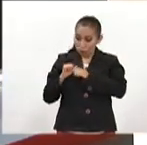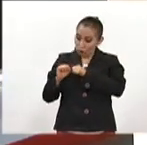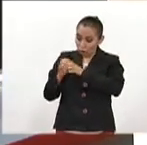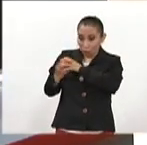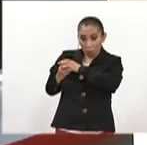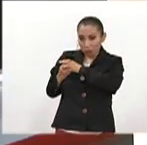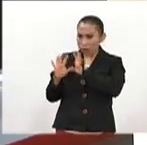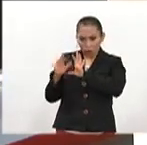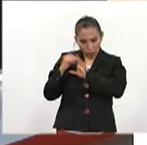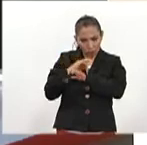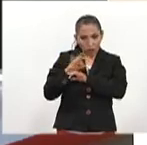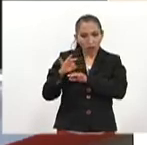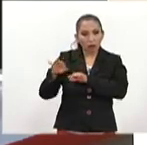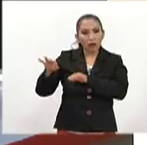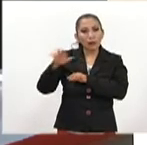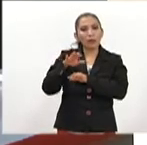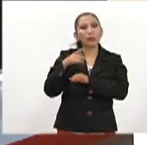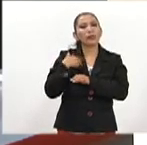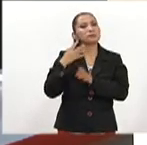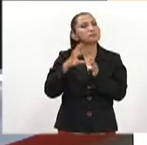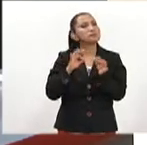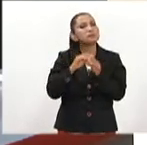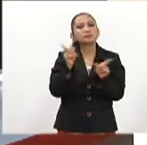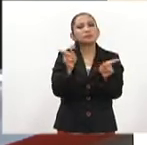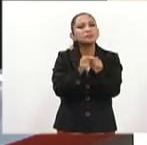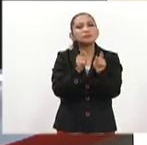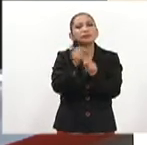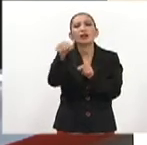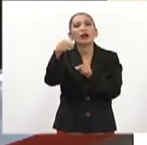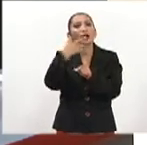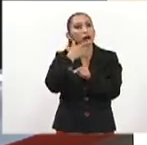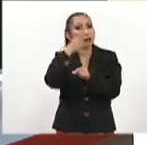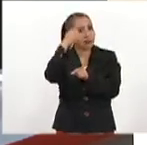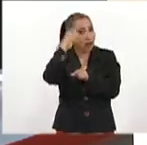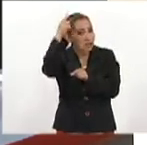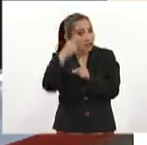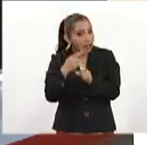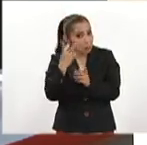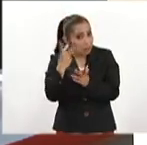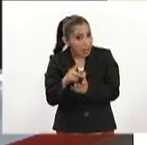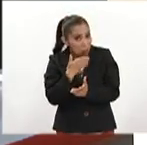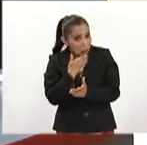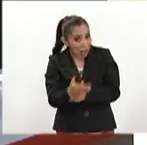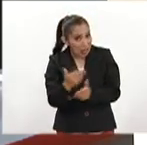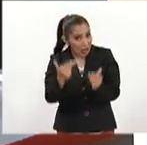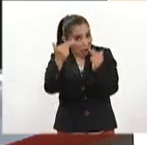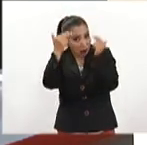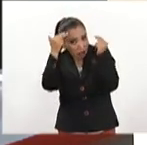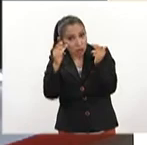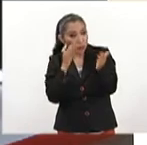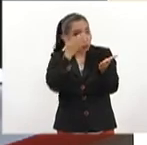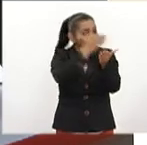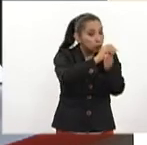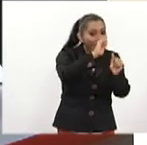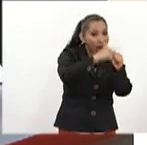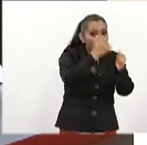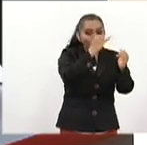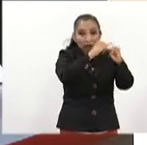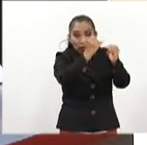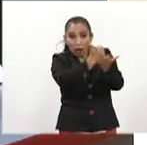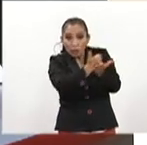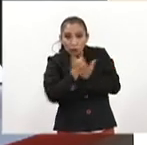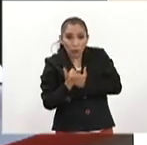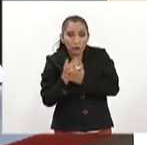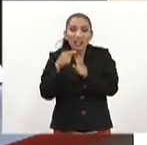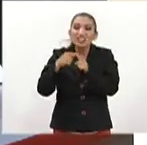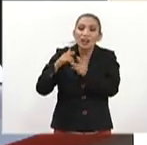socios, si es que los tienes. Platícanos qué tan fácil es emprender en México. ¿Acudiste a algunas instituciones?